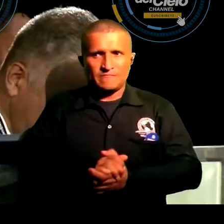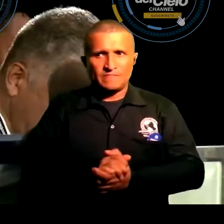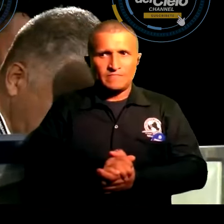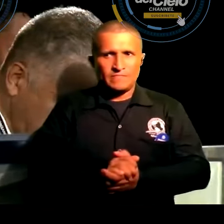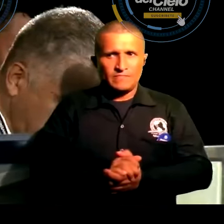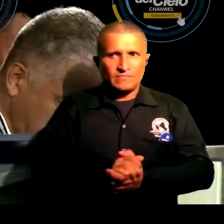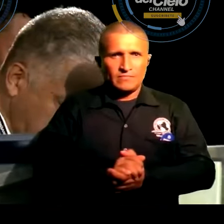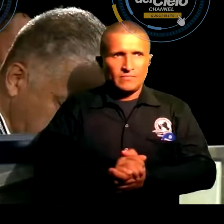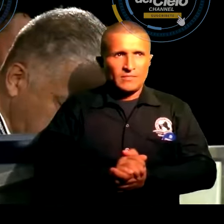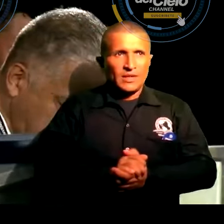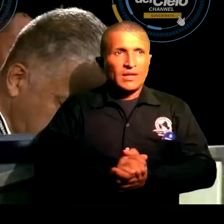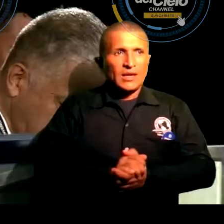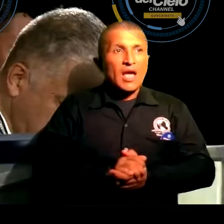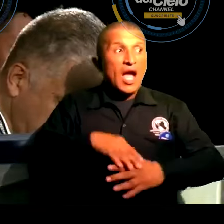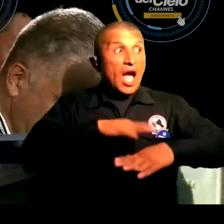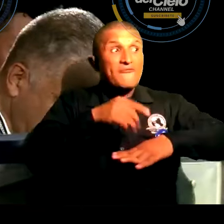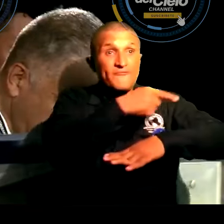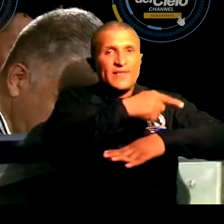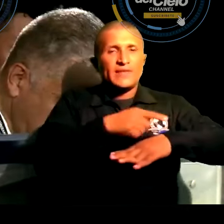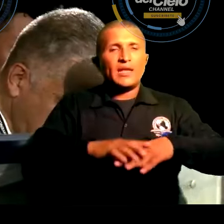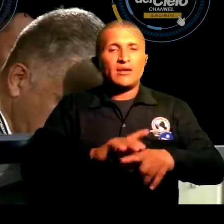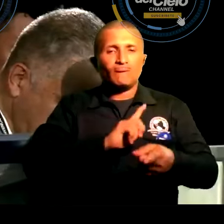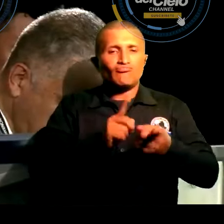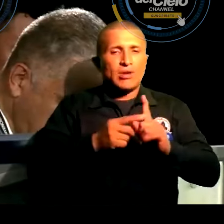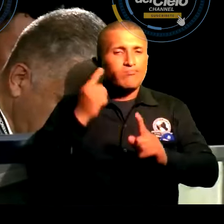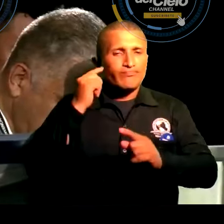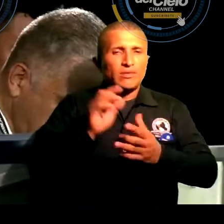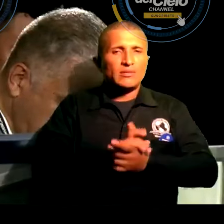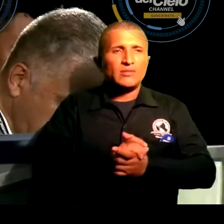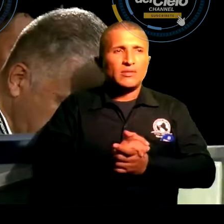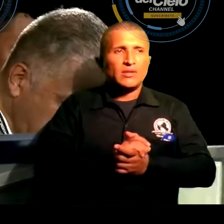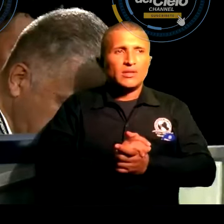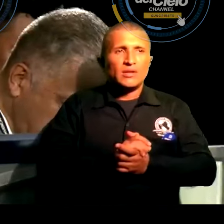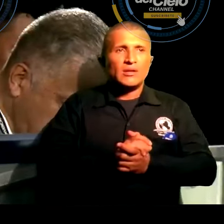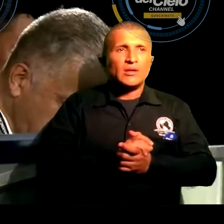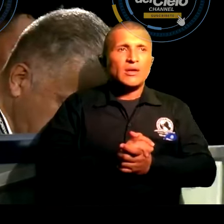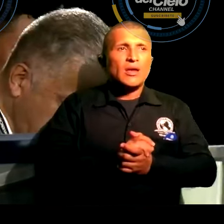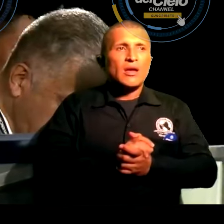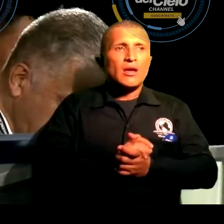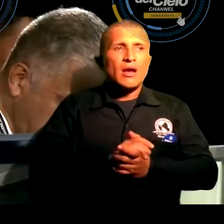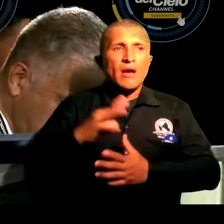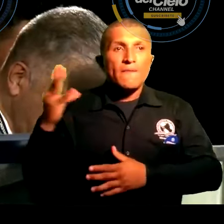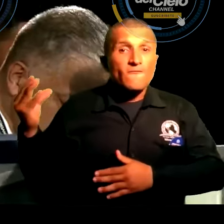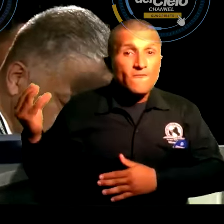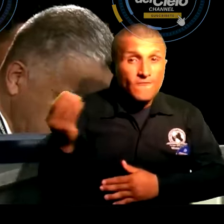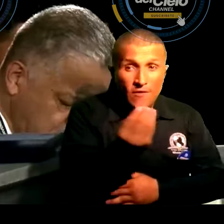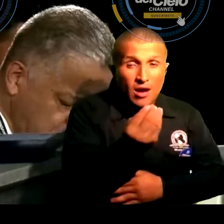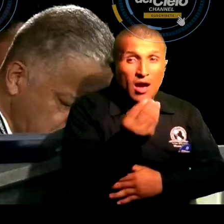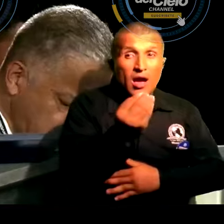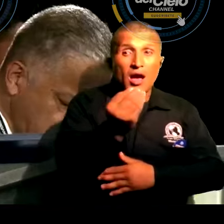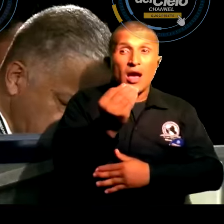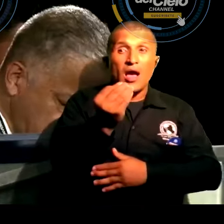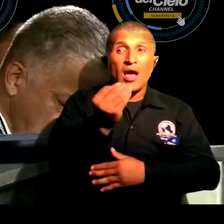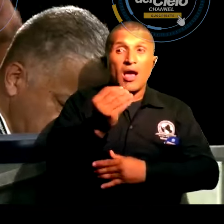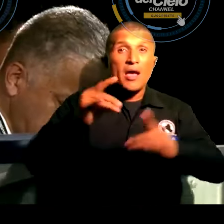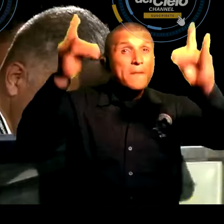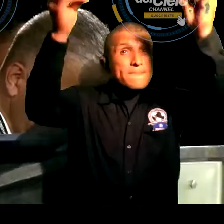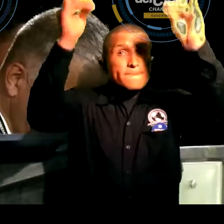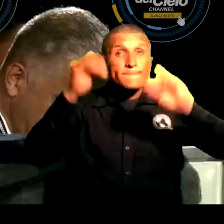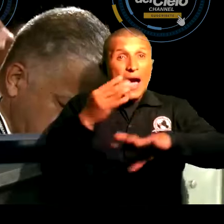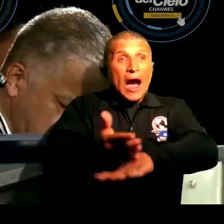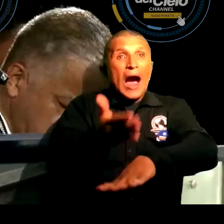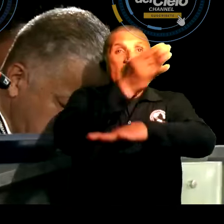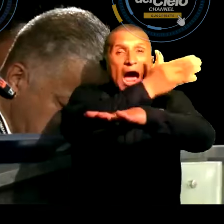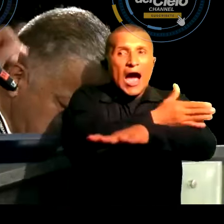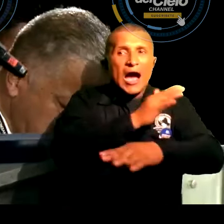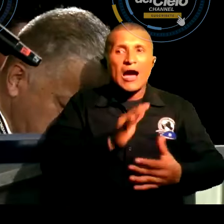había muchas buenas noticias porque habían muchos emperadores, para nosotros los cristianos solo